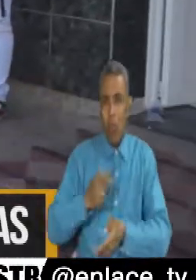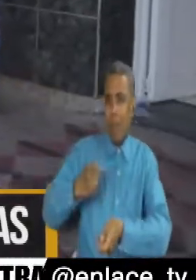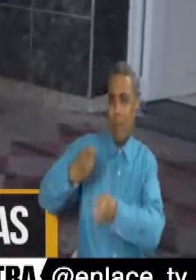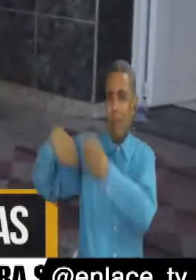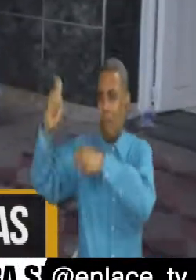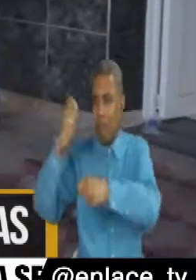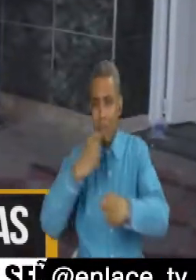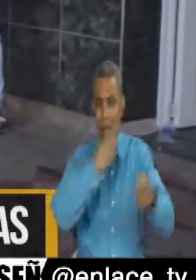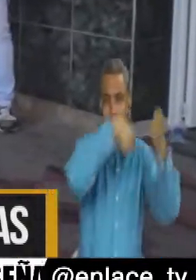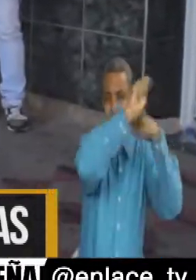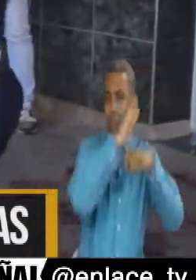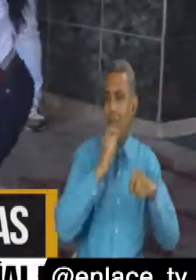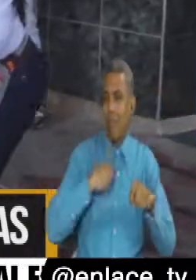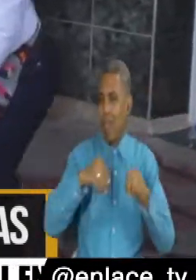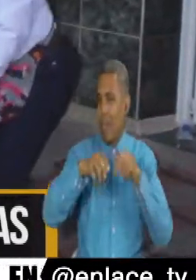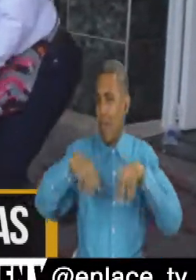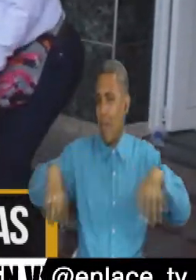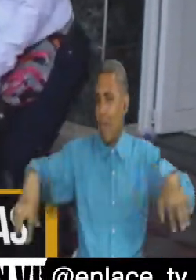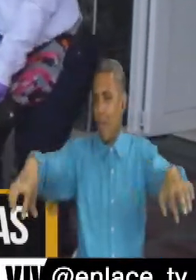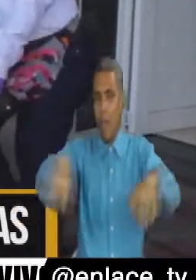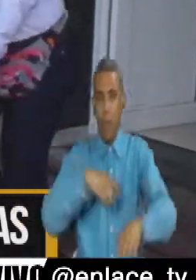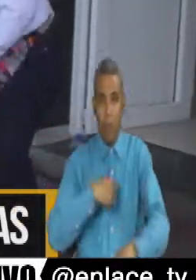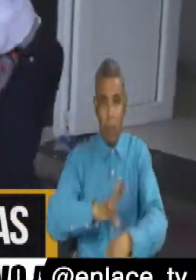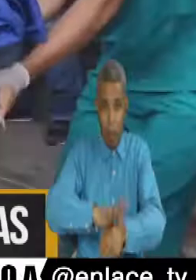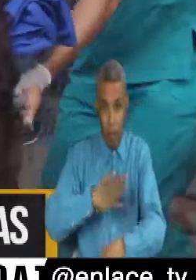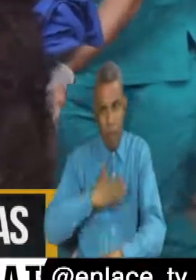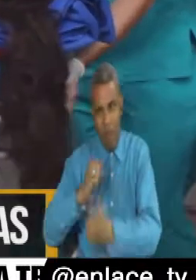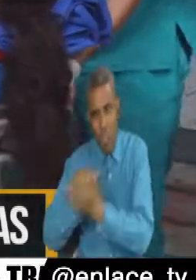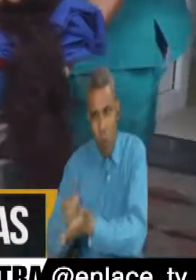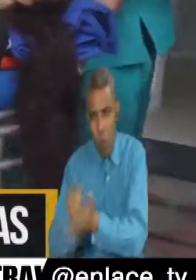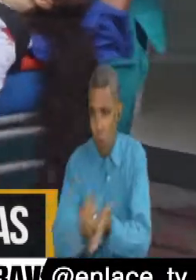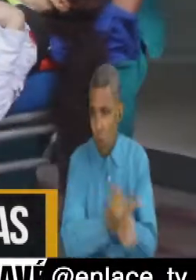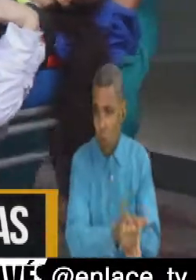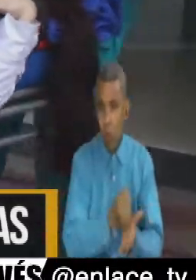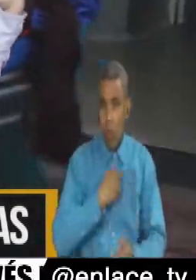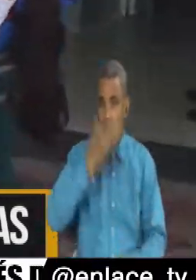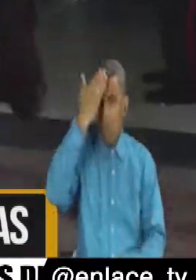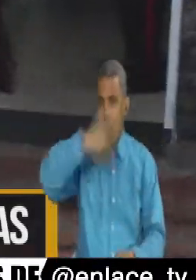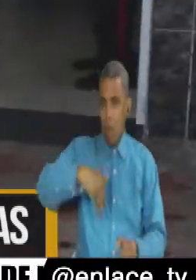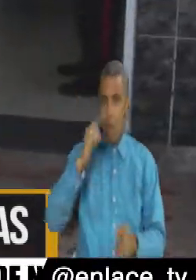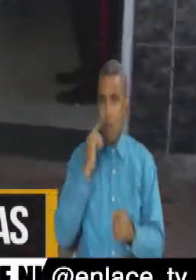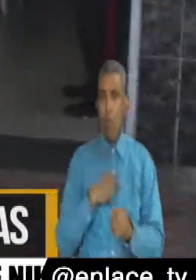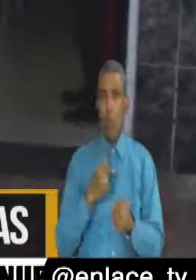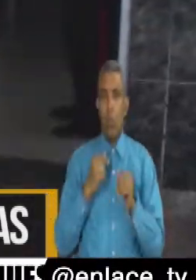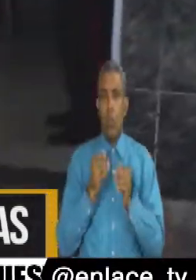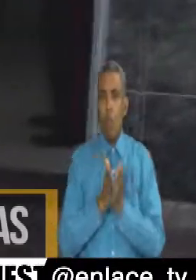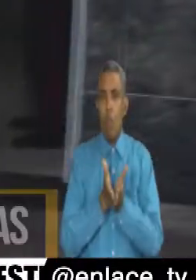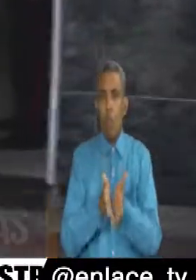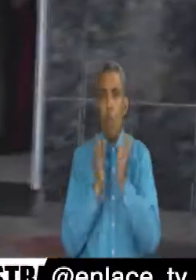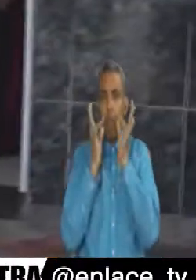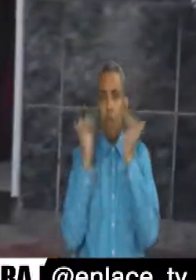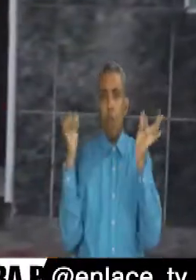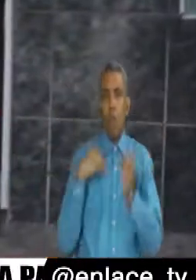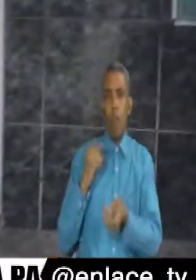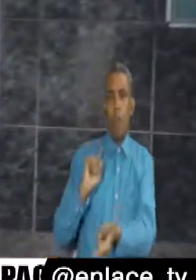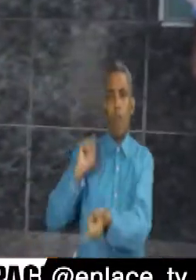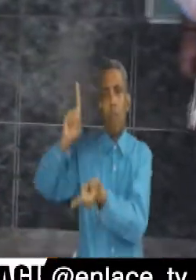Según información, el bus de transporte intermunicipal cubría la ruta Puerto Parra-Bucaramanga con 15